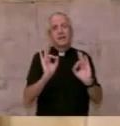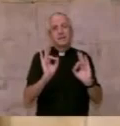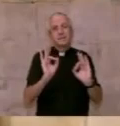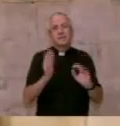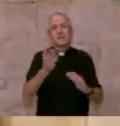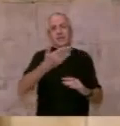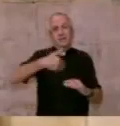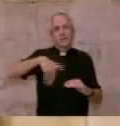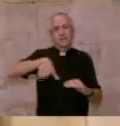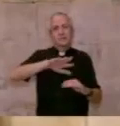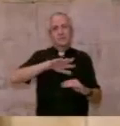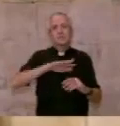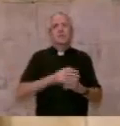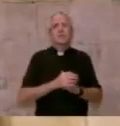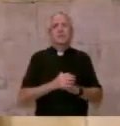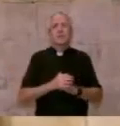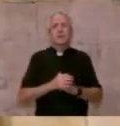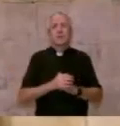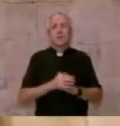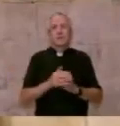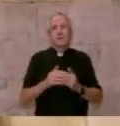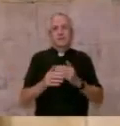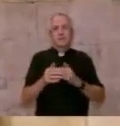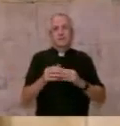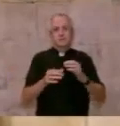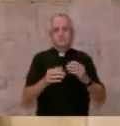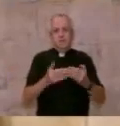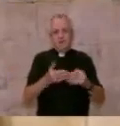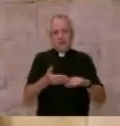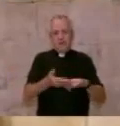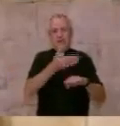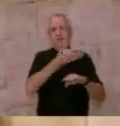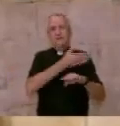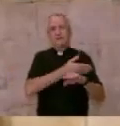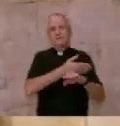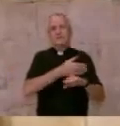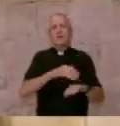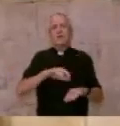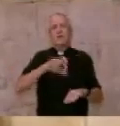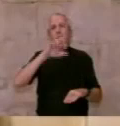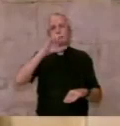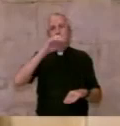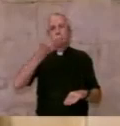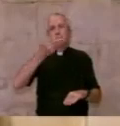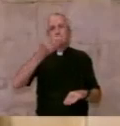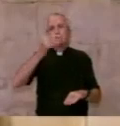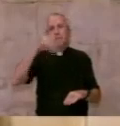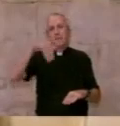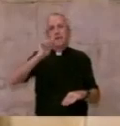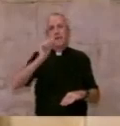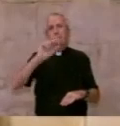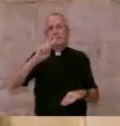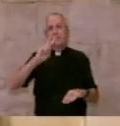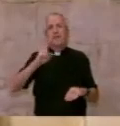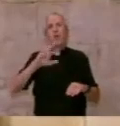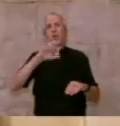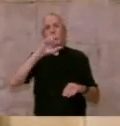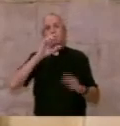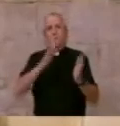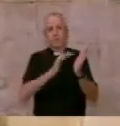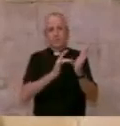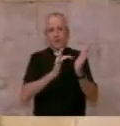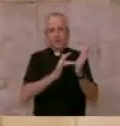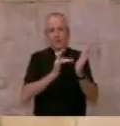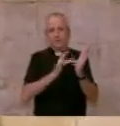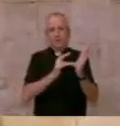Permítanme que agradezca de manera especial la presencia entre nosotros de mi inmediato antecesor, Monseñor Enrique Benavent, actual arzobispo